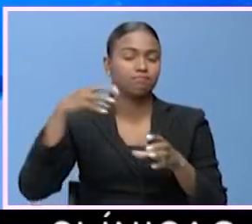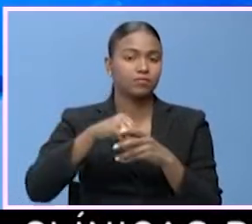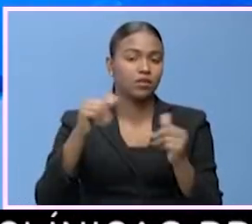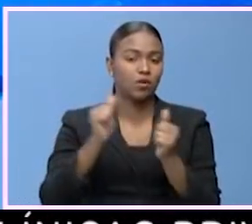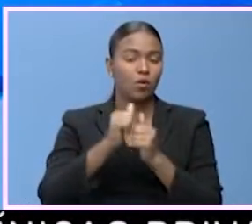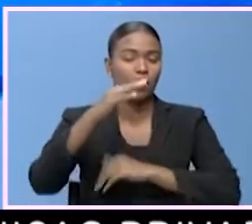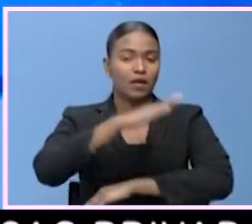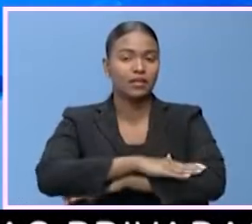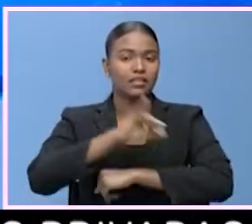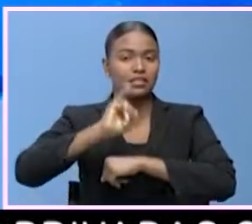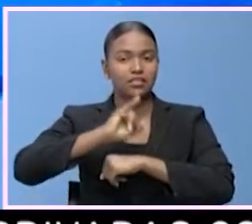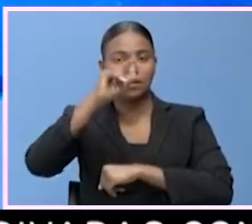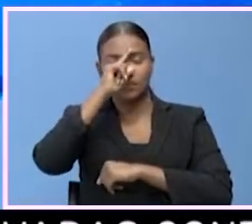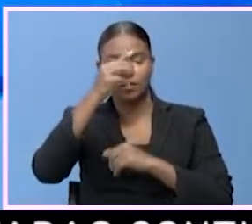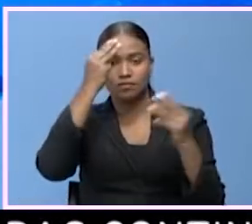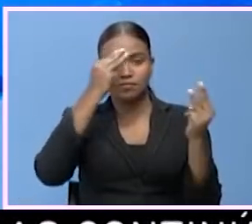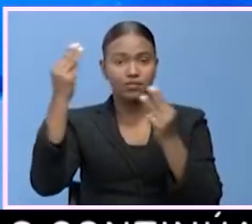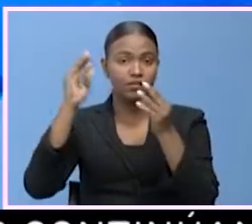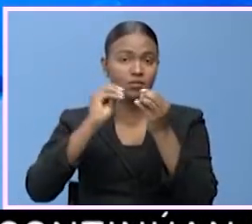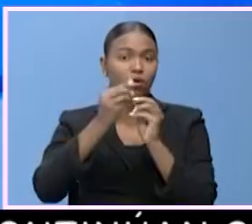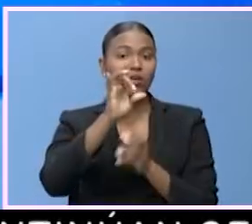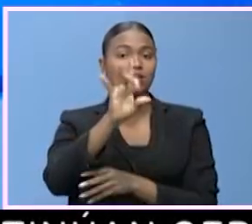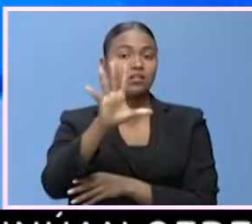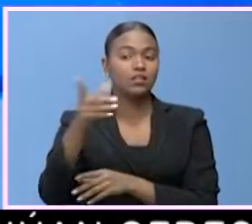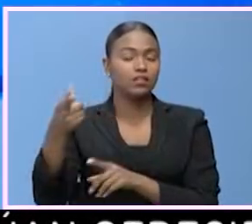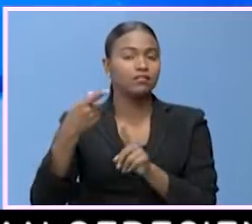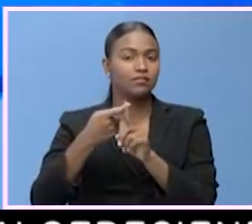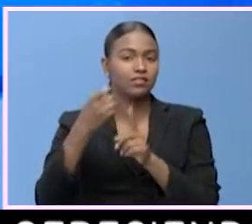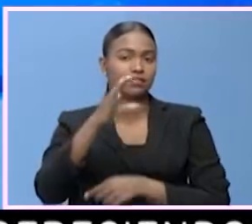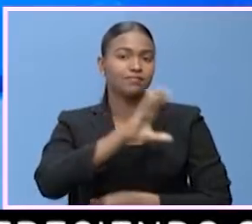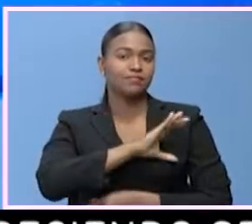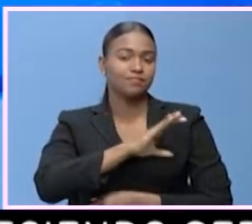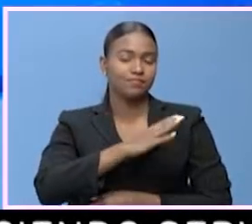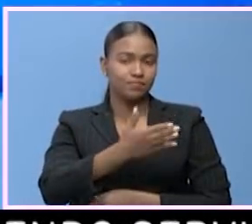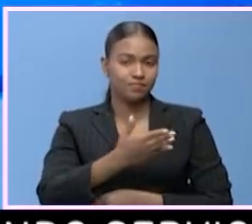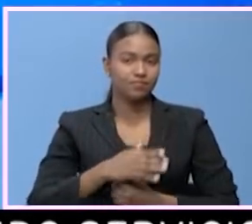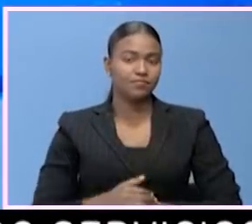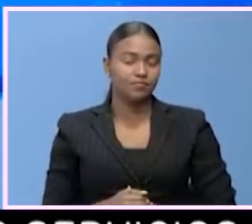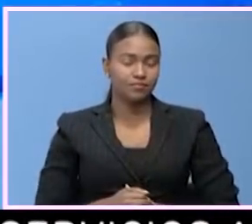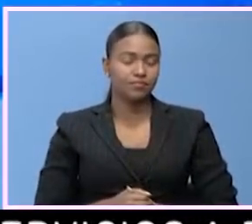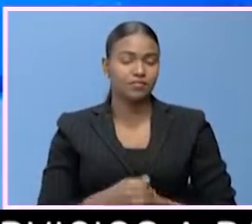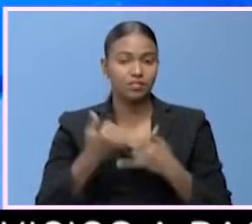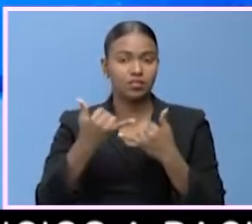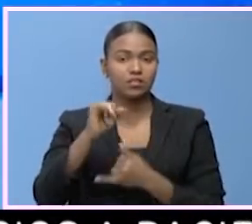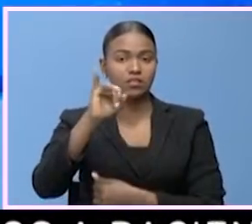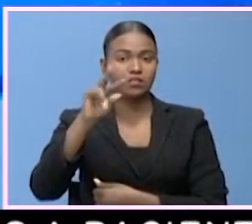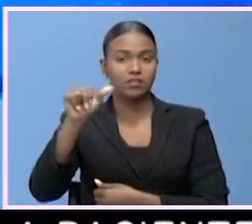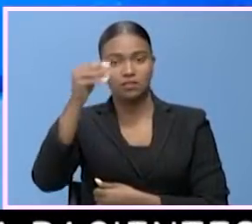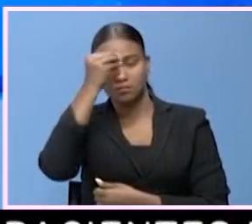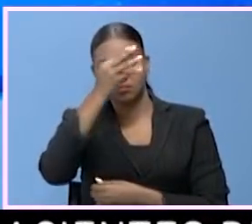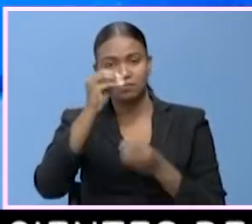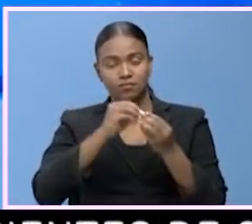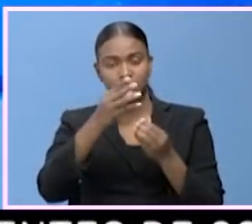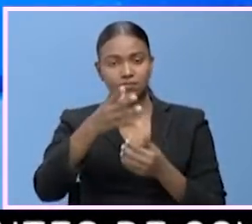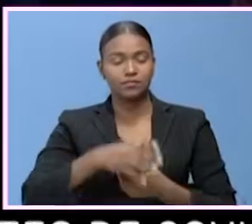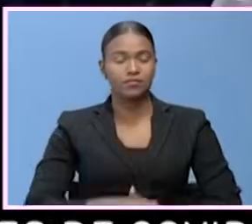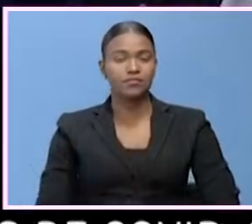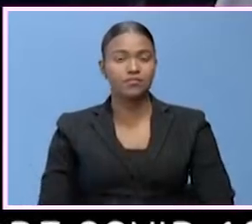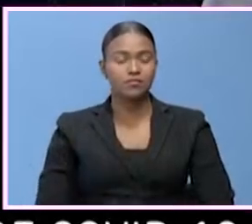una misa con motivo del 85 aniversario de la fundación del Cuerpo del Orden. Silvia Infante nos cuenta más detalles.